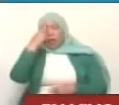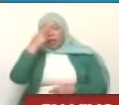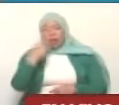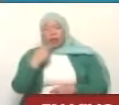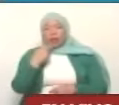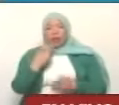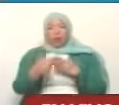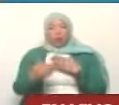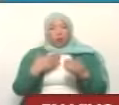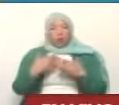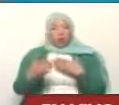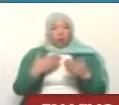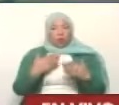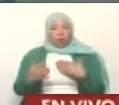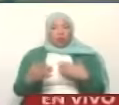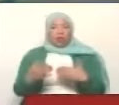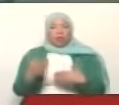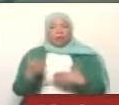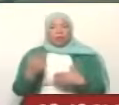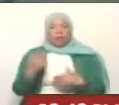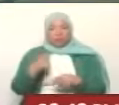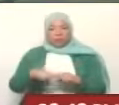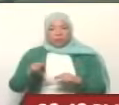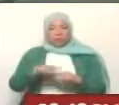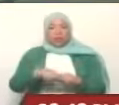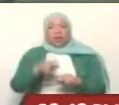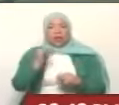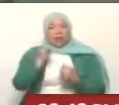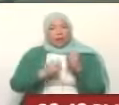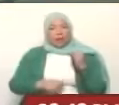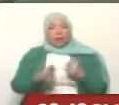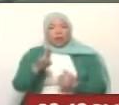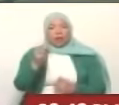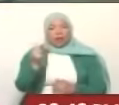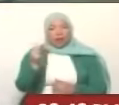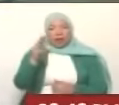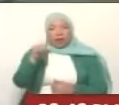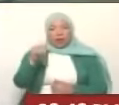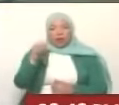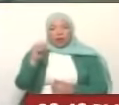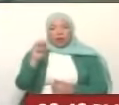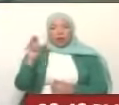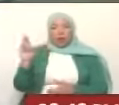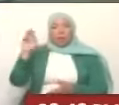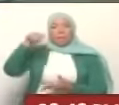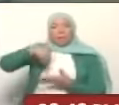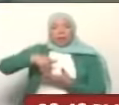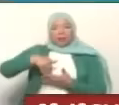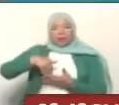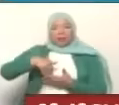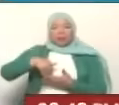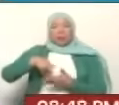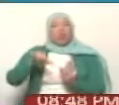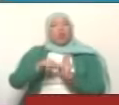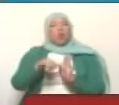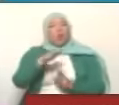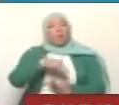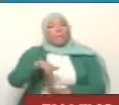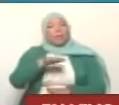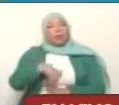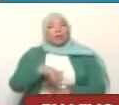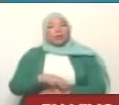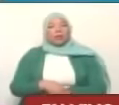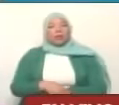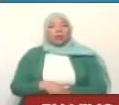Correcto. Luis Ramos, te llamas tú. Sí. ¿Ese Ramos dónde viene? Ese Ramos viene de Miranda, presidente. ¿De qué parte de Miranda? De